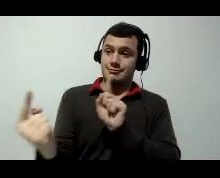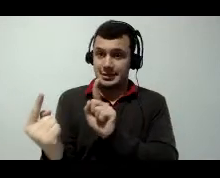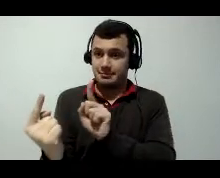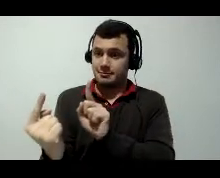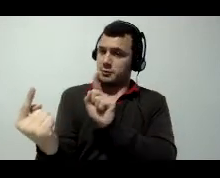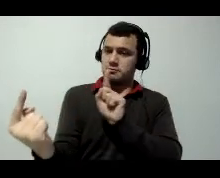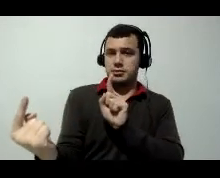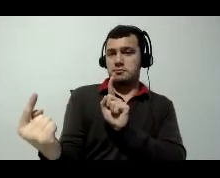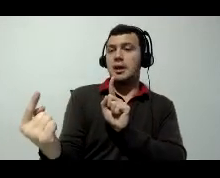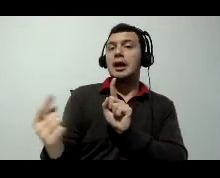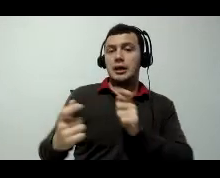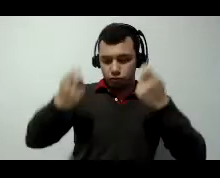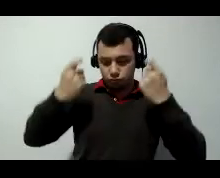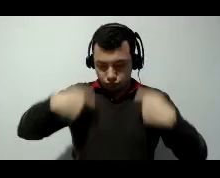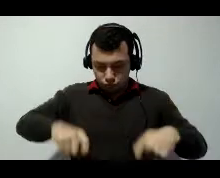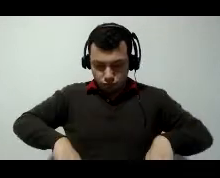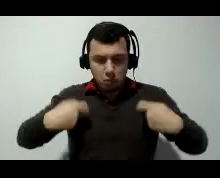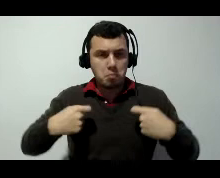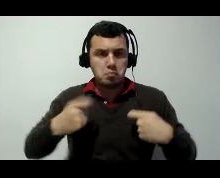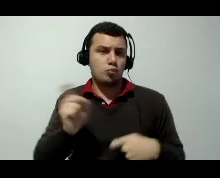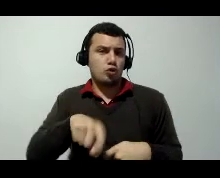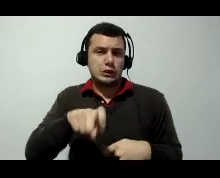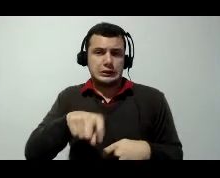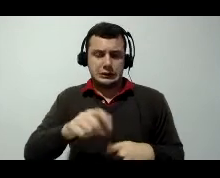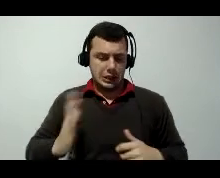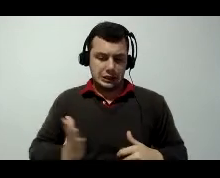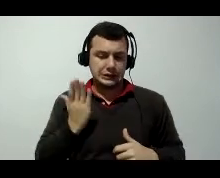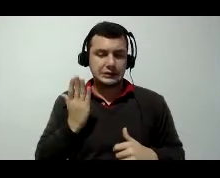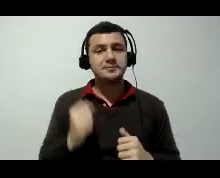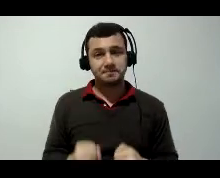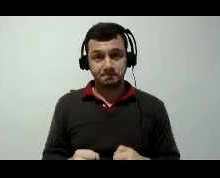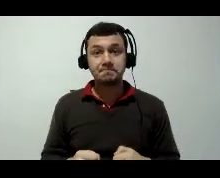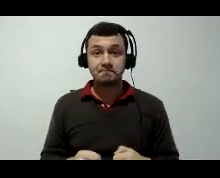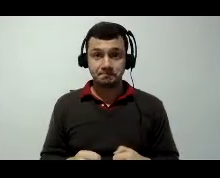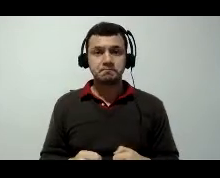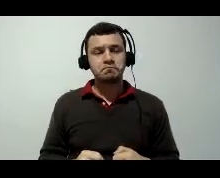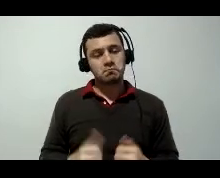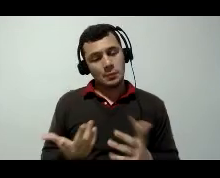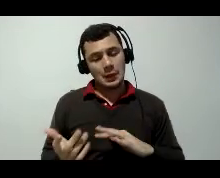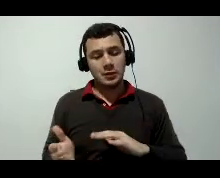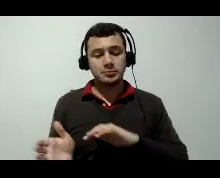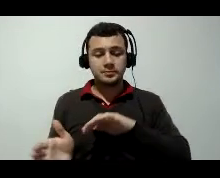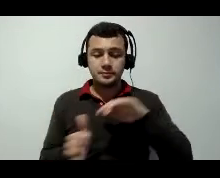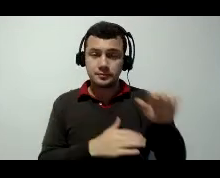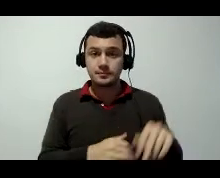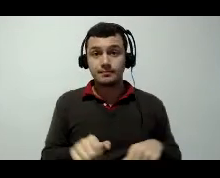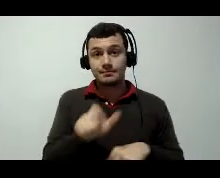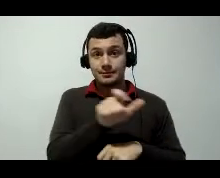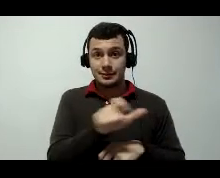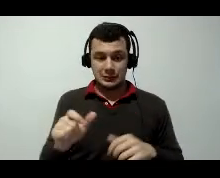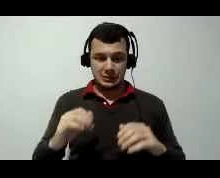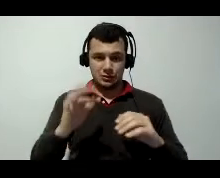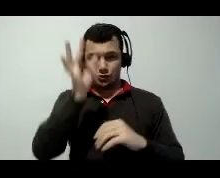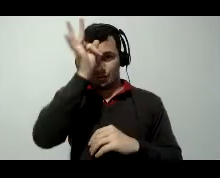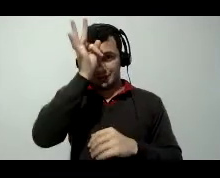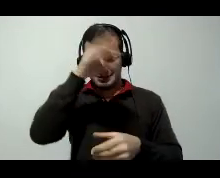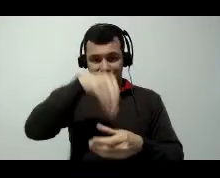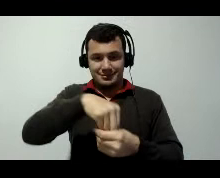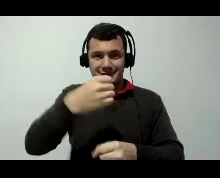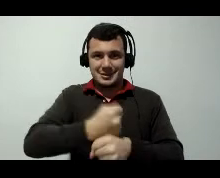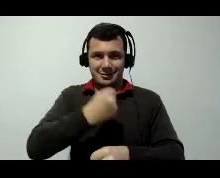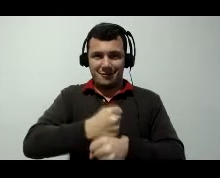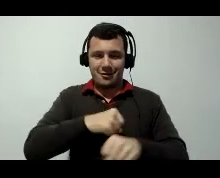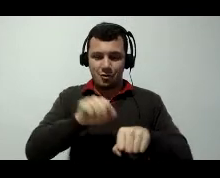uso de ningún elemento de protección personal. En cuanto al personal administrativo, yo voy a tener 2 tipos de